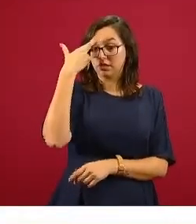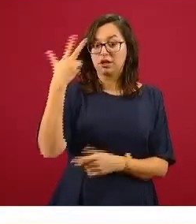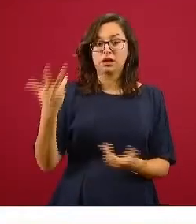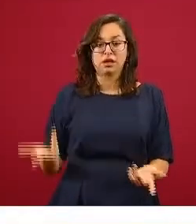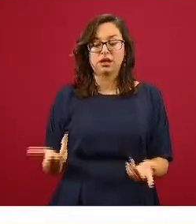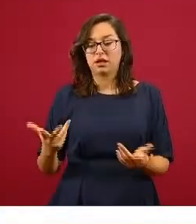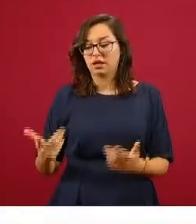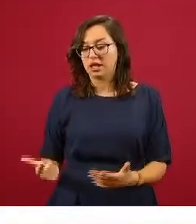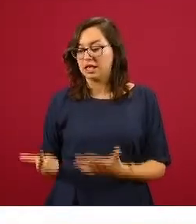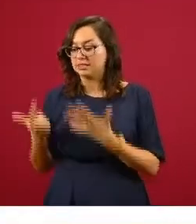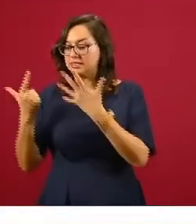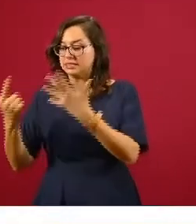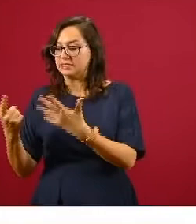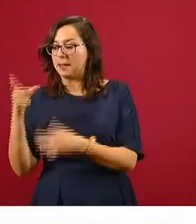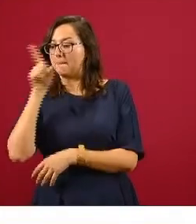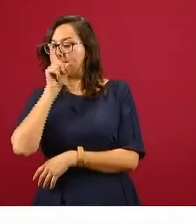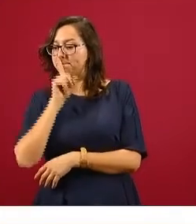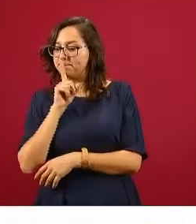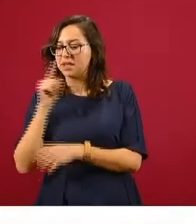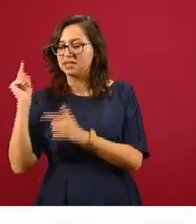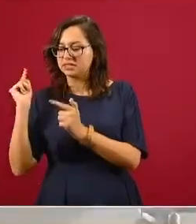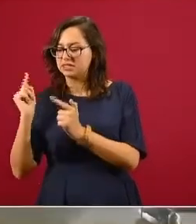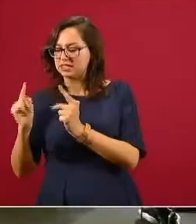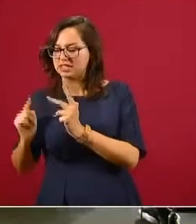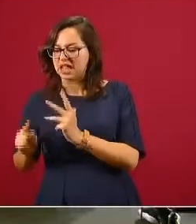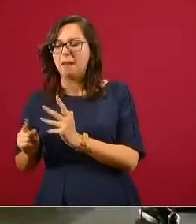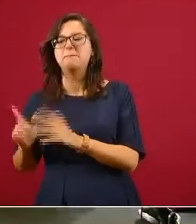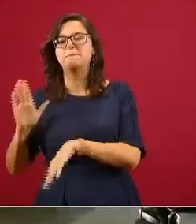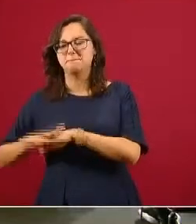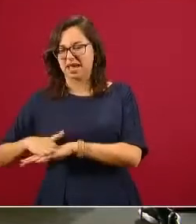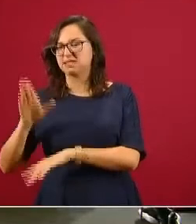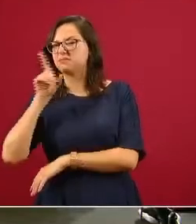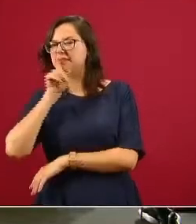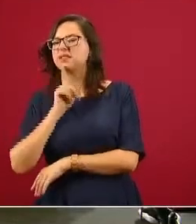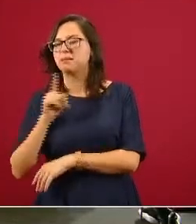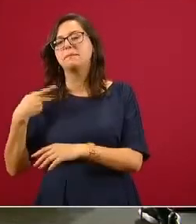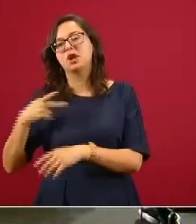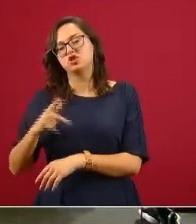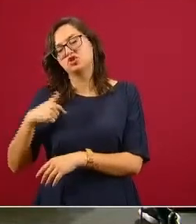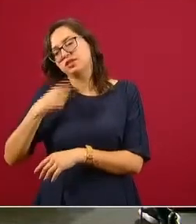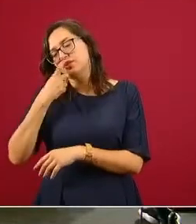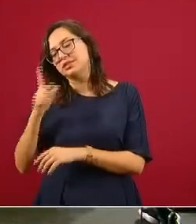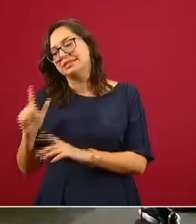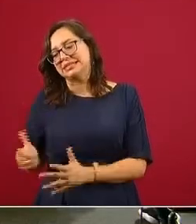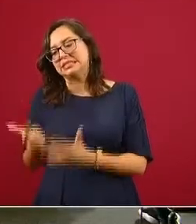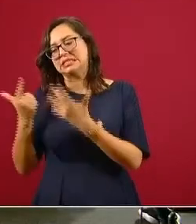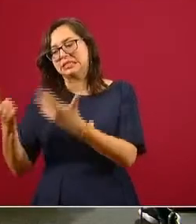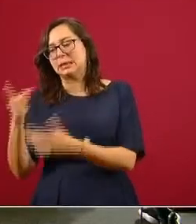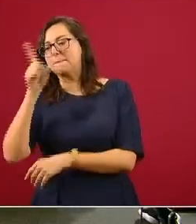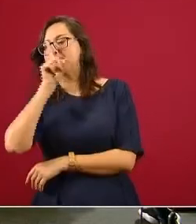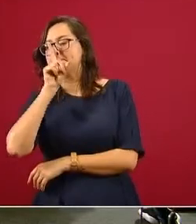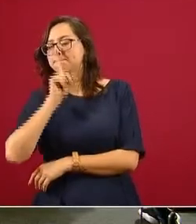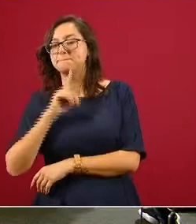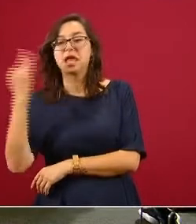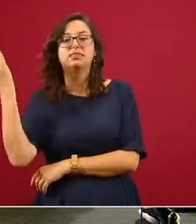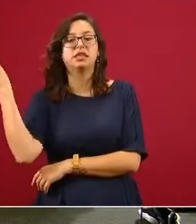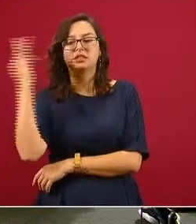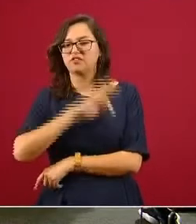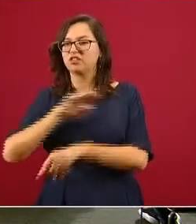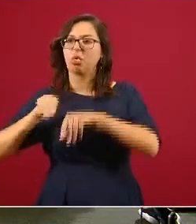7 mentiras, como yo le llamo, ya conté que son más, donde se ha propagado una idea falsa que quizá ha